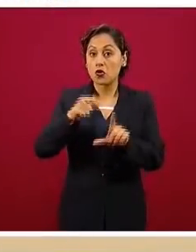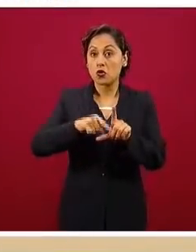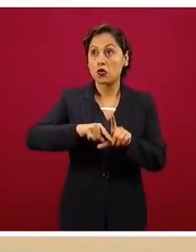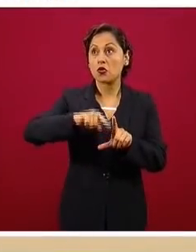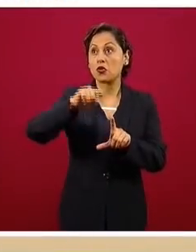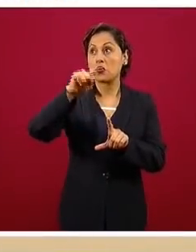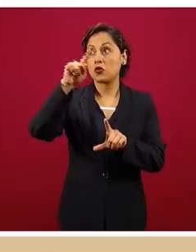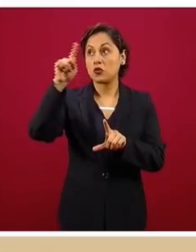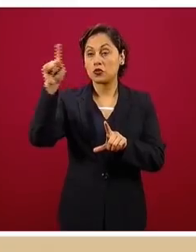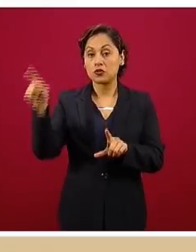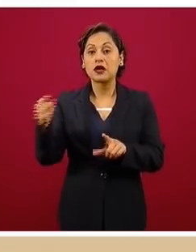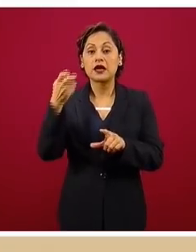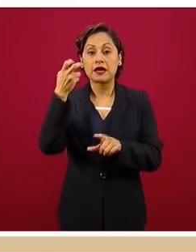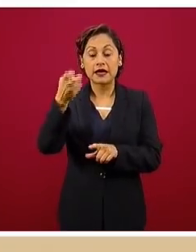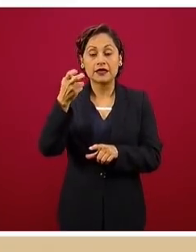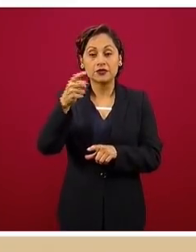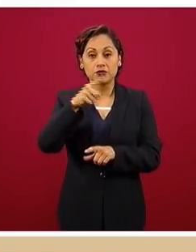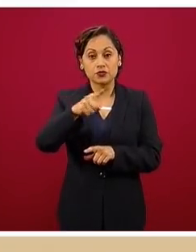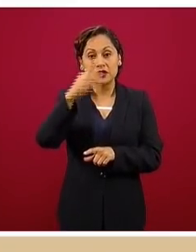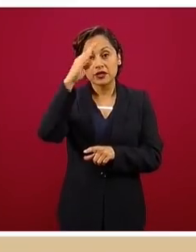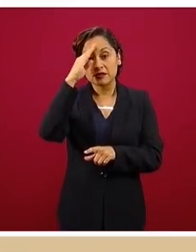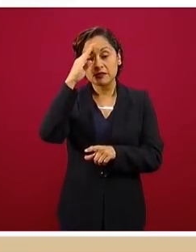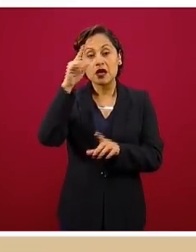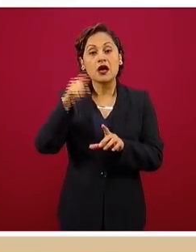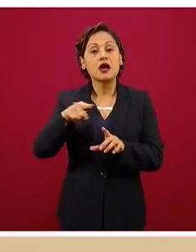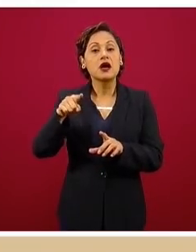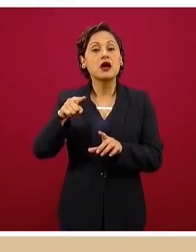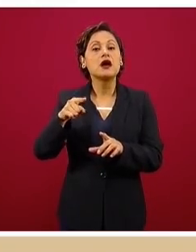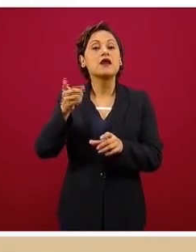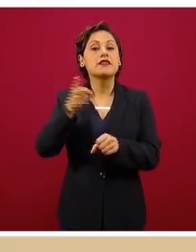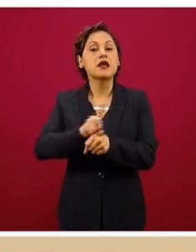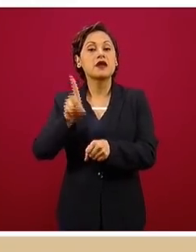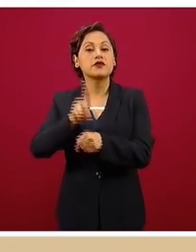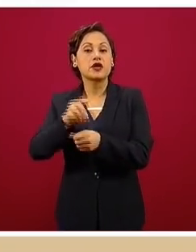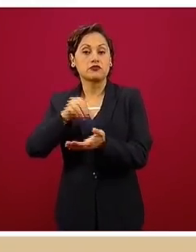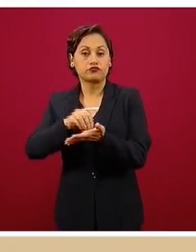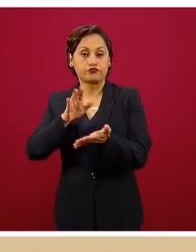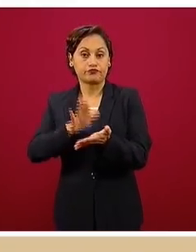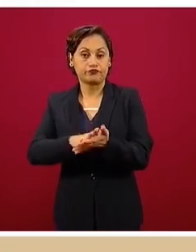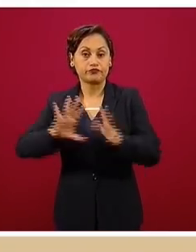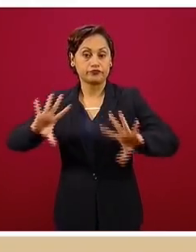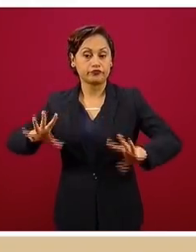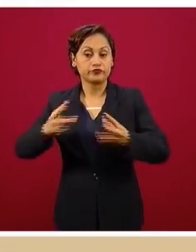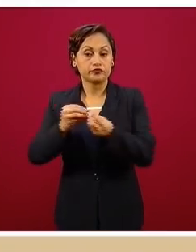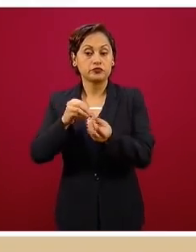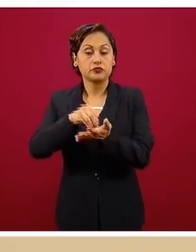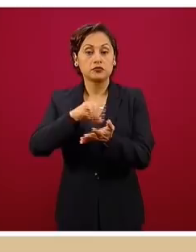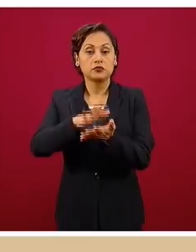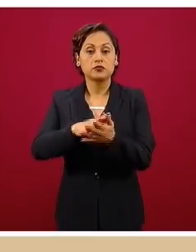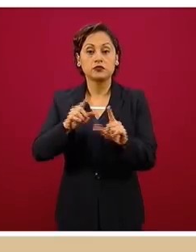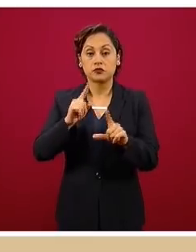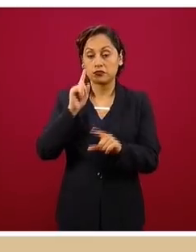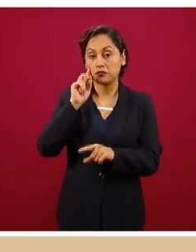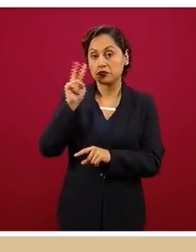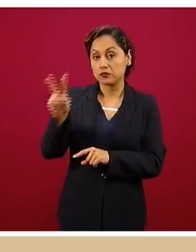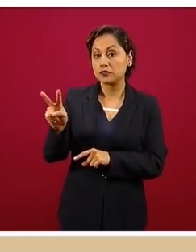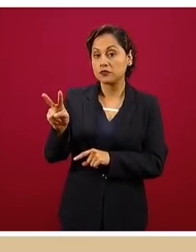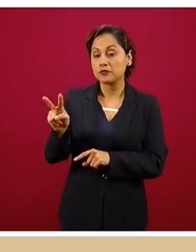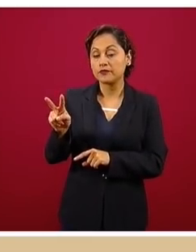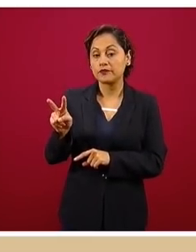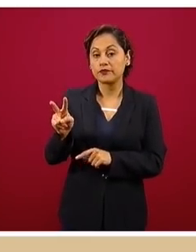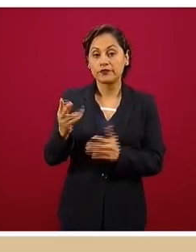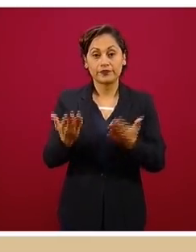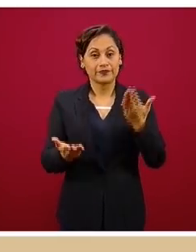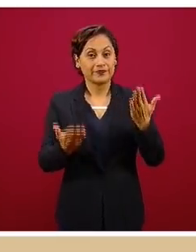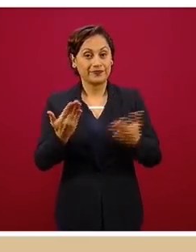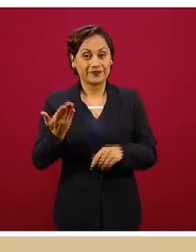visto ustedes de los casos que se presentan todos los días. Aquí es la suma de casos, esto corresponde precisamente con la gráfica de la suma de